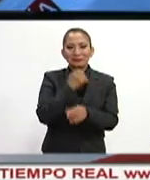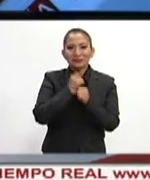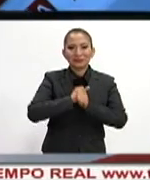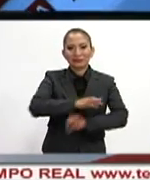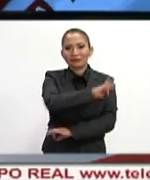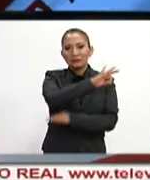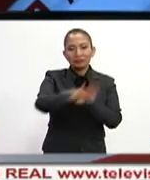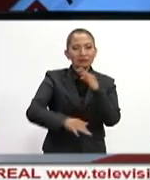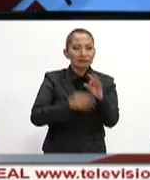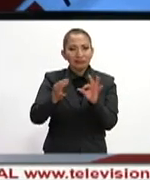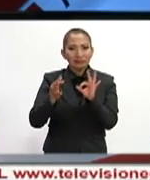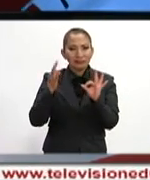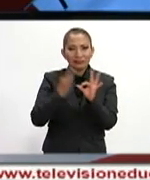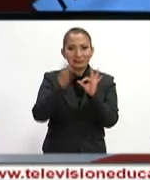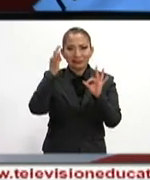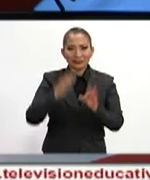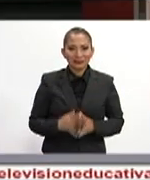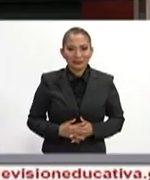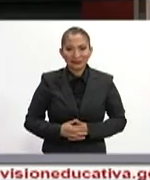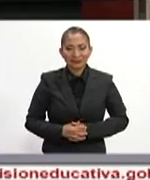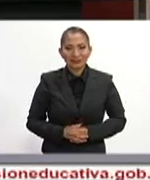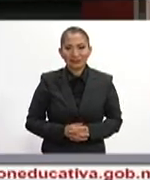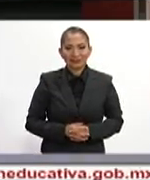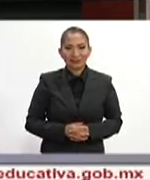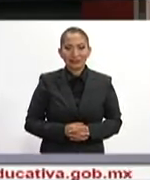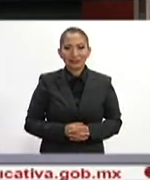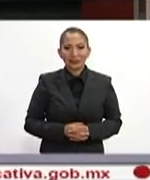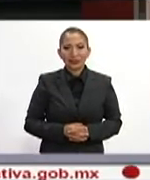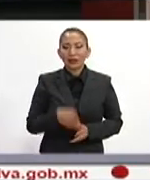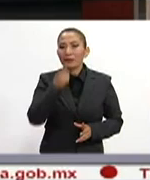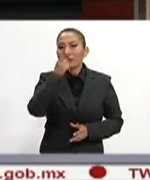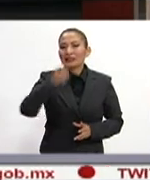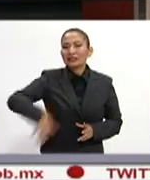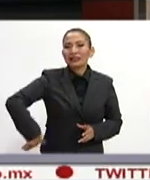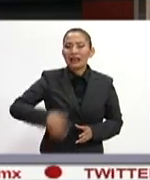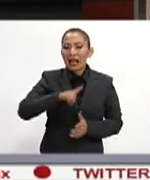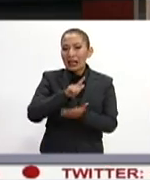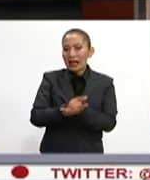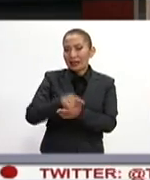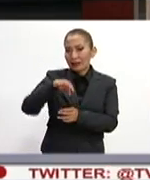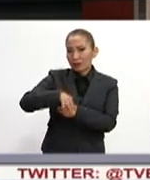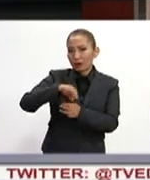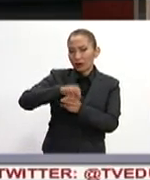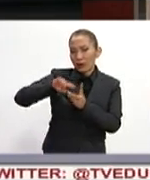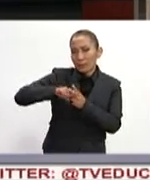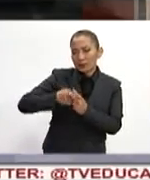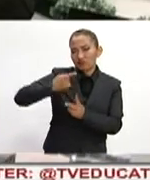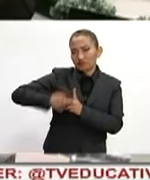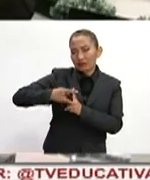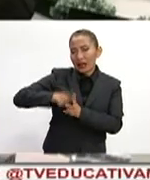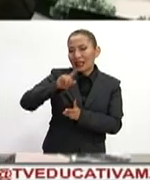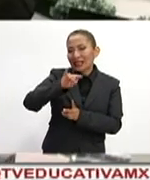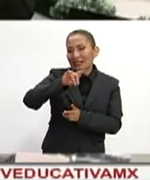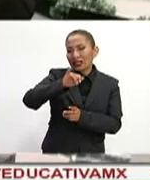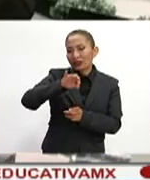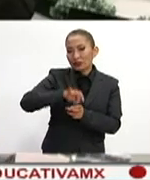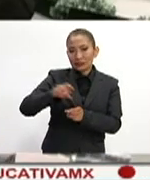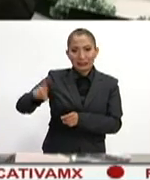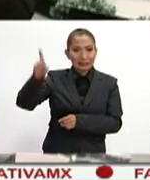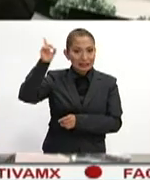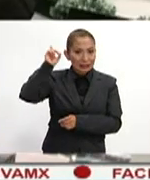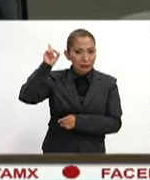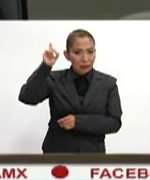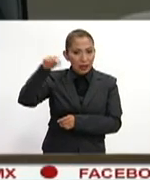es su informativo, le tenemos la noticia al día. Tal y como lo marca la ley electoral, inició el cómputo distrital por las elecciones del